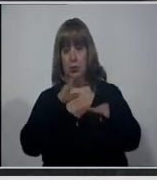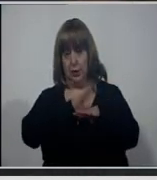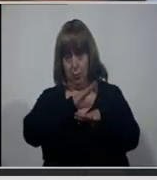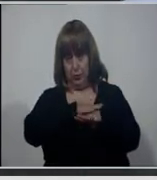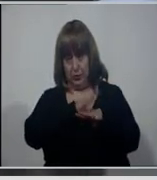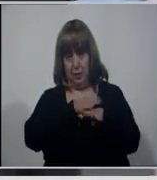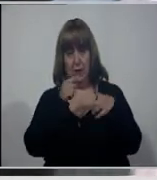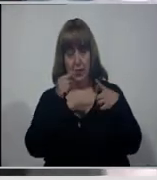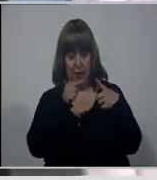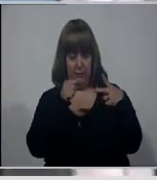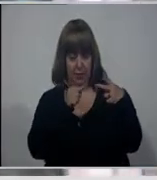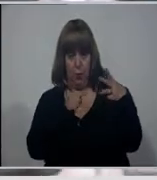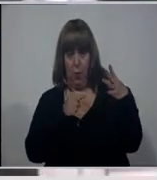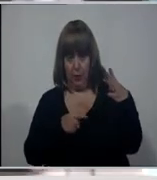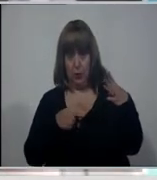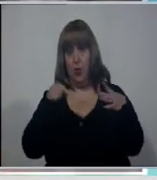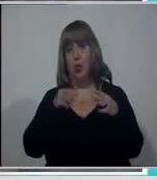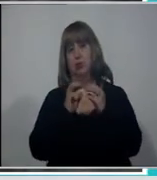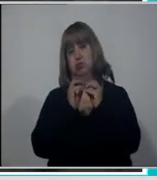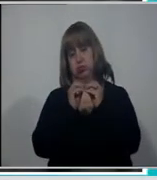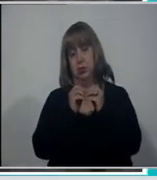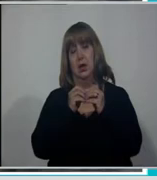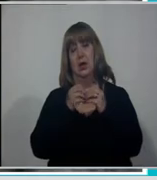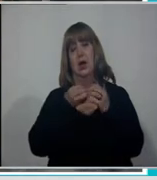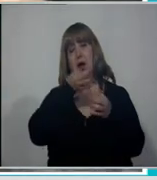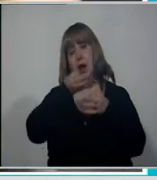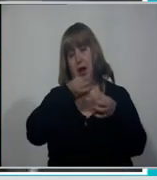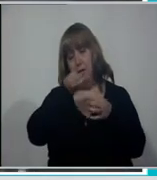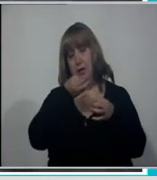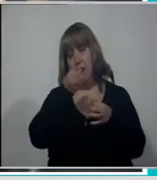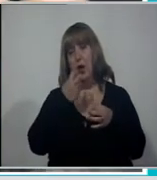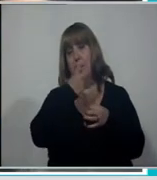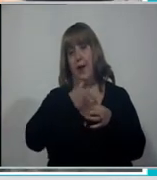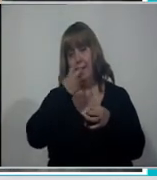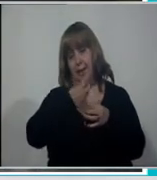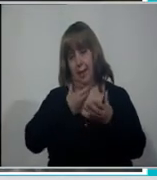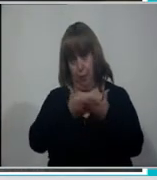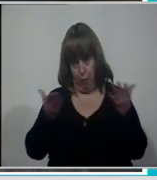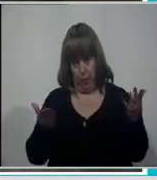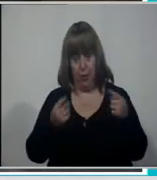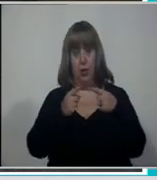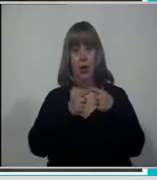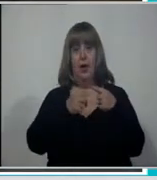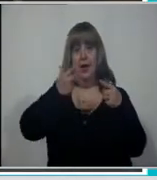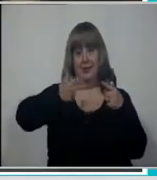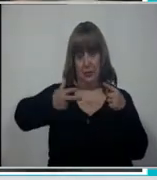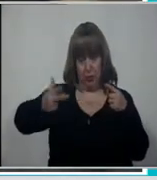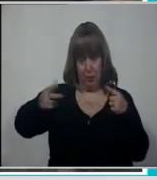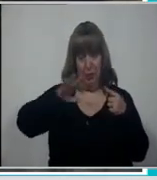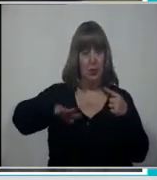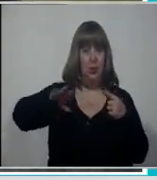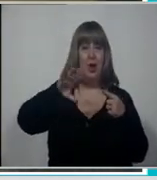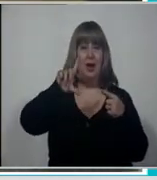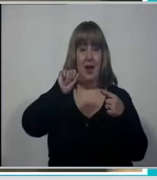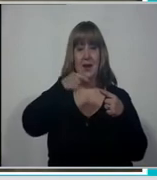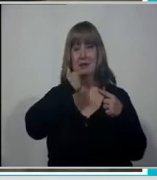fundamentos se inicia el debate oral y público hoy este es un causa hasta el estacionamiento de la salada que es una causa por un delito